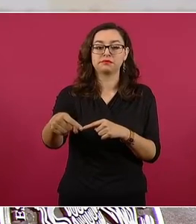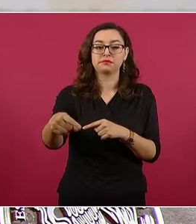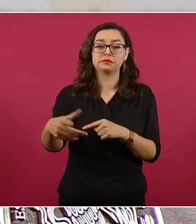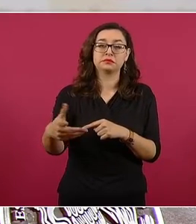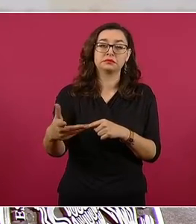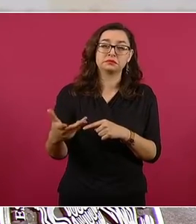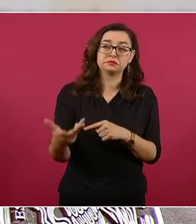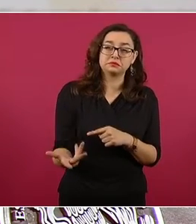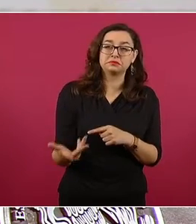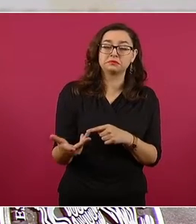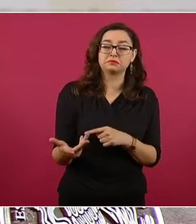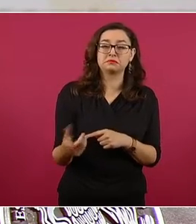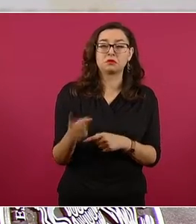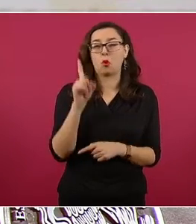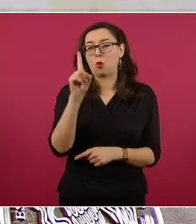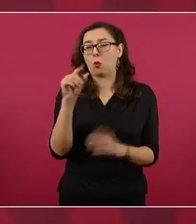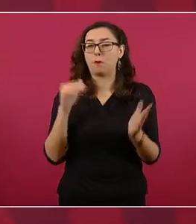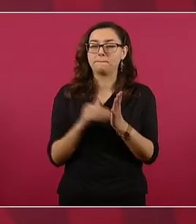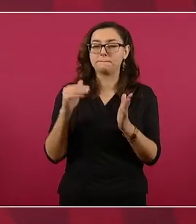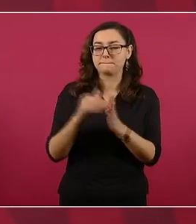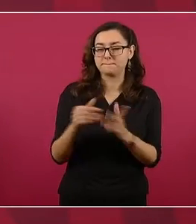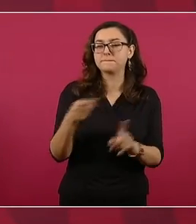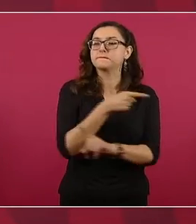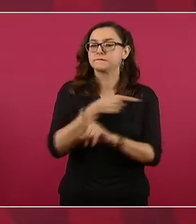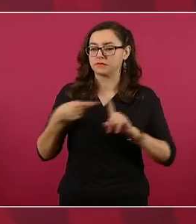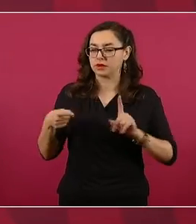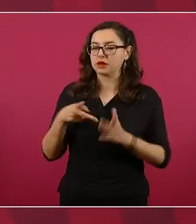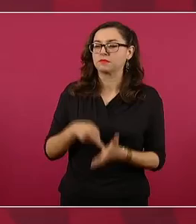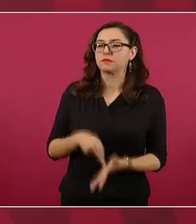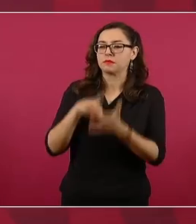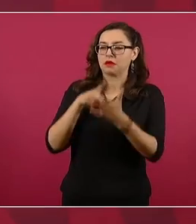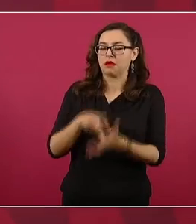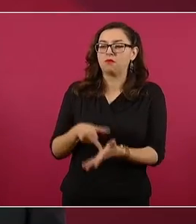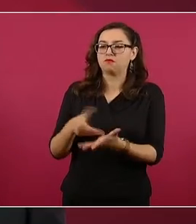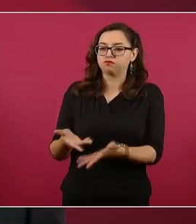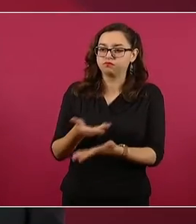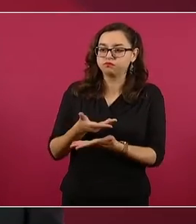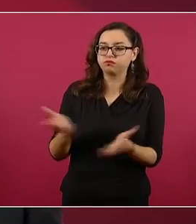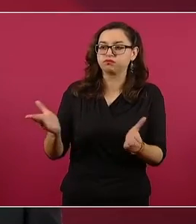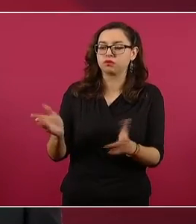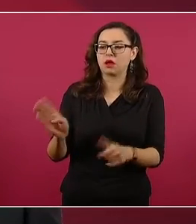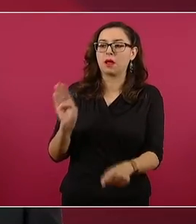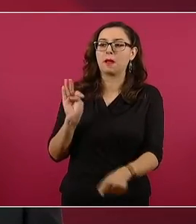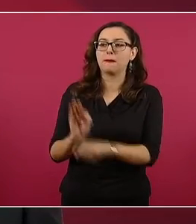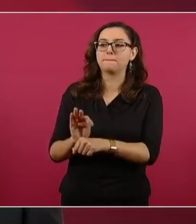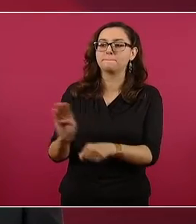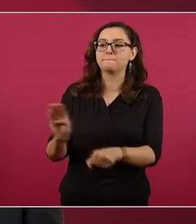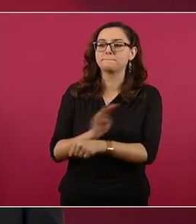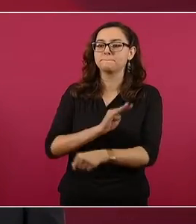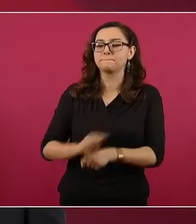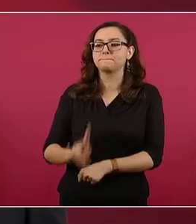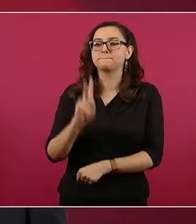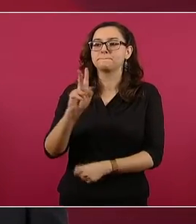como a 1,5 millones. Esto en beneficio de 2 millones de productores